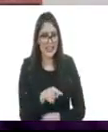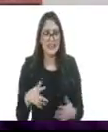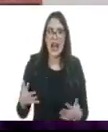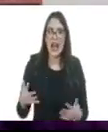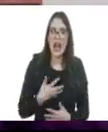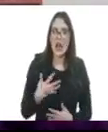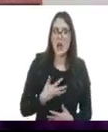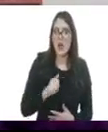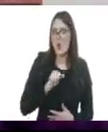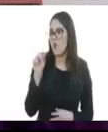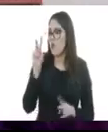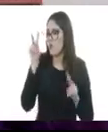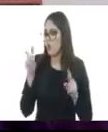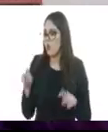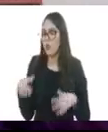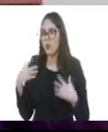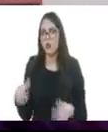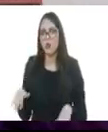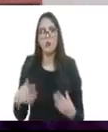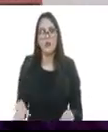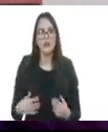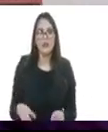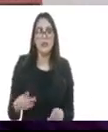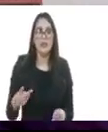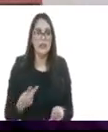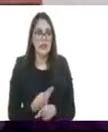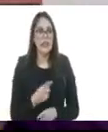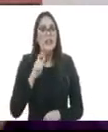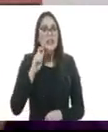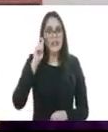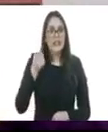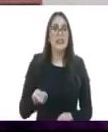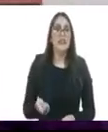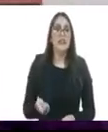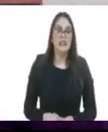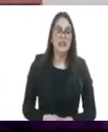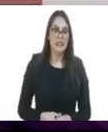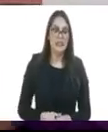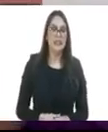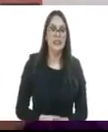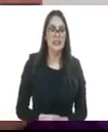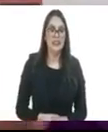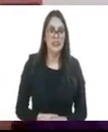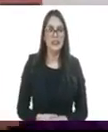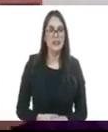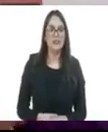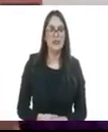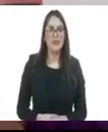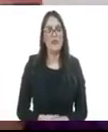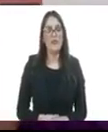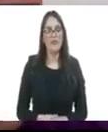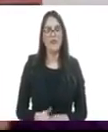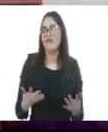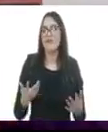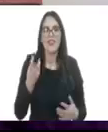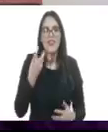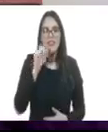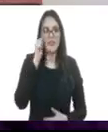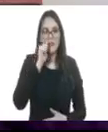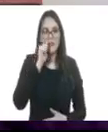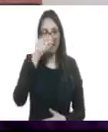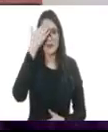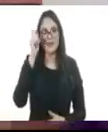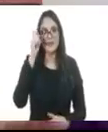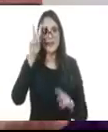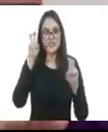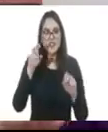nivel nacional e internacional, que es el tema, ¿no? Como estos temas que tienen que ver con